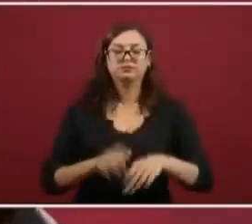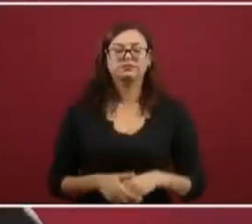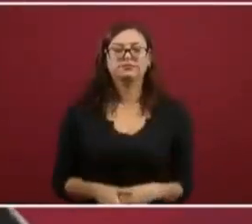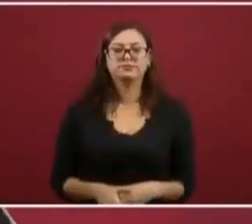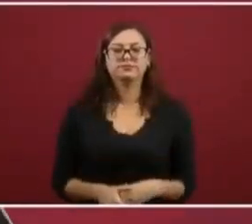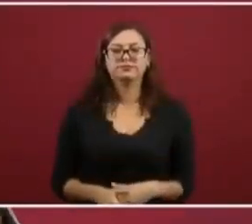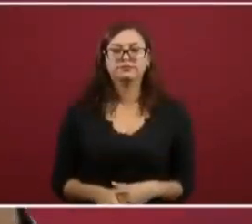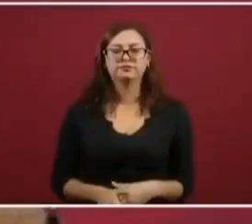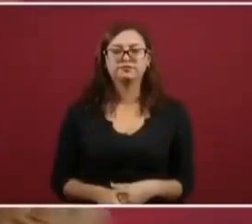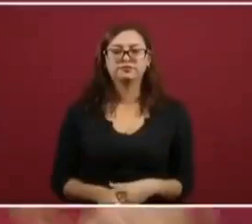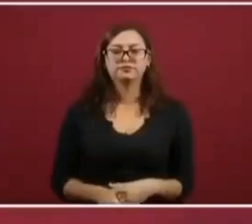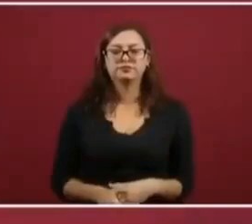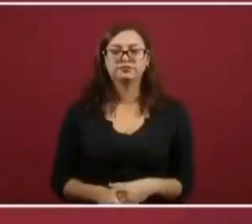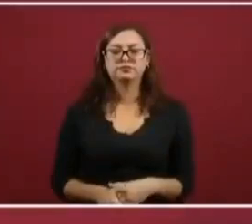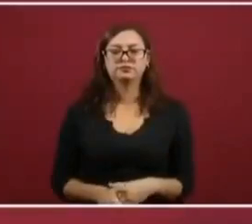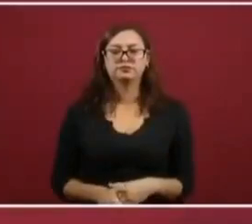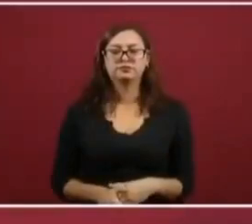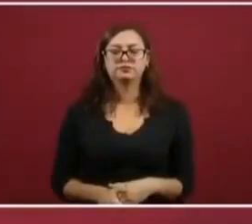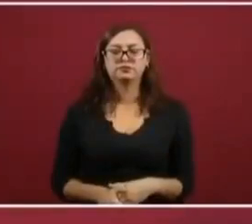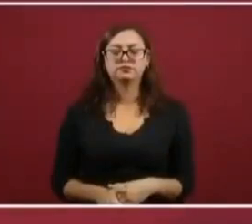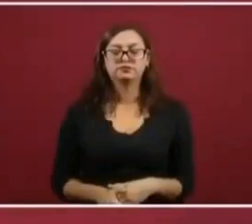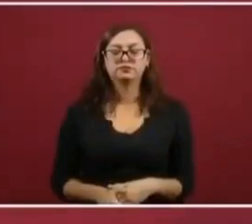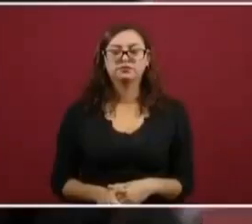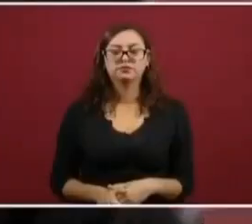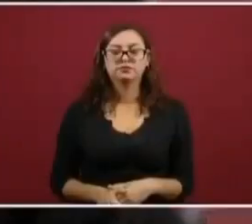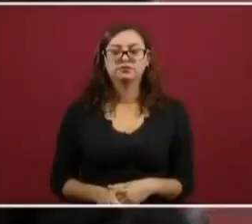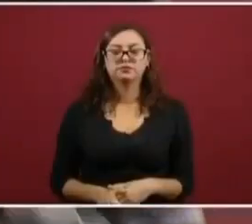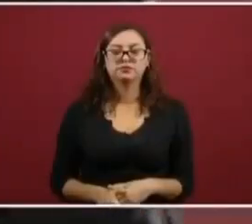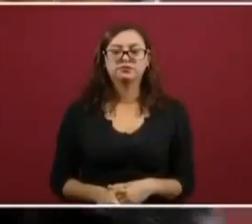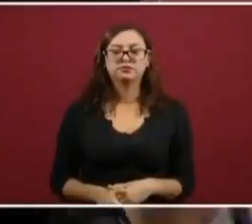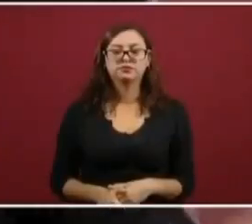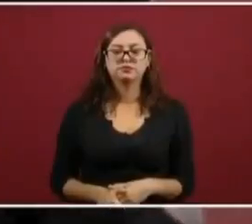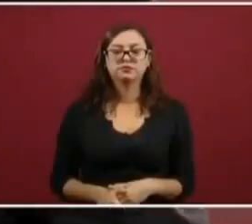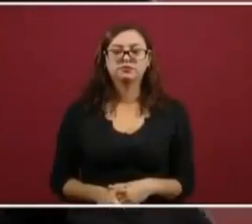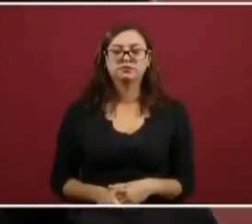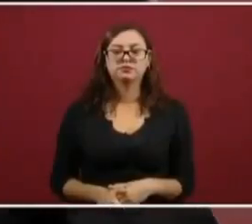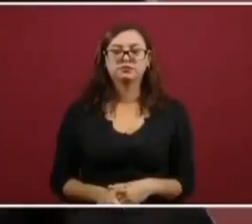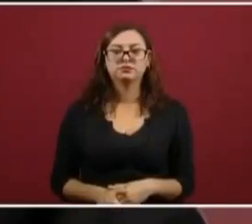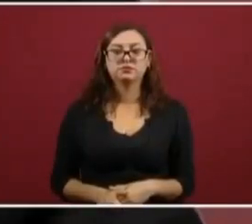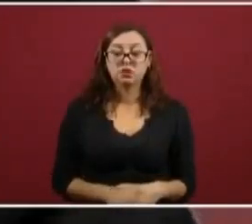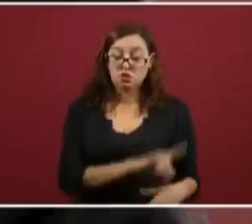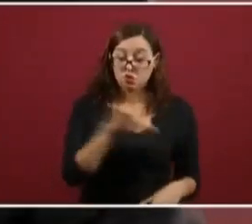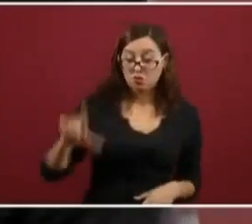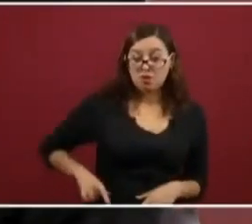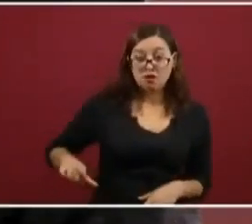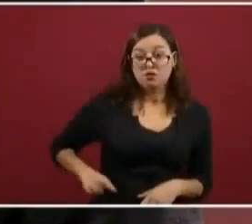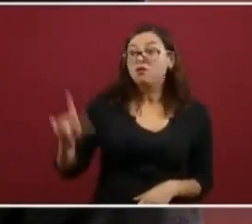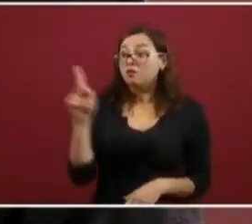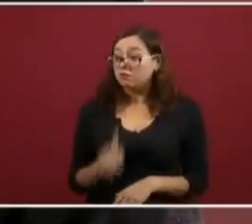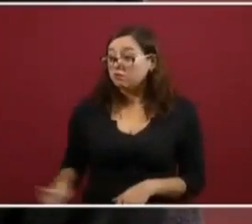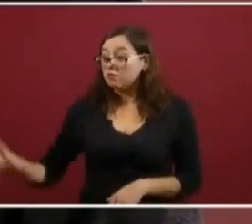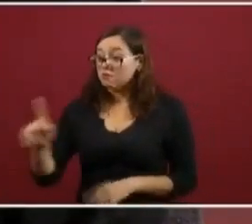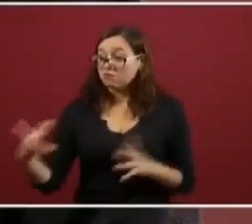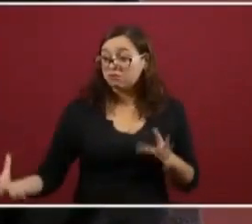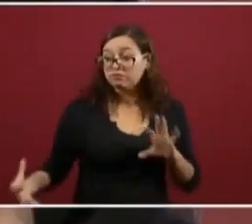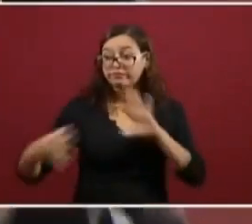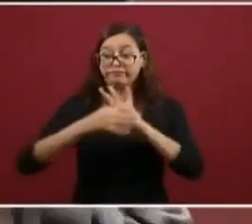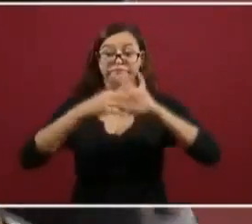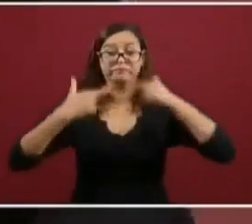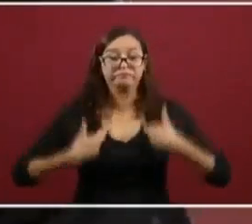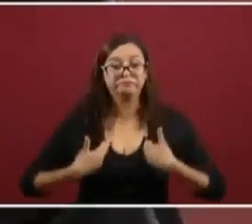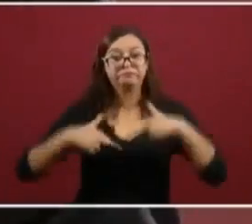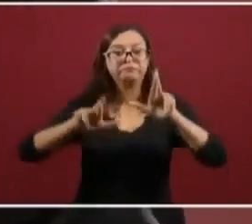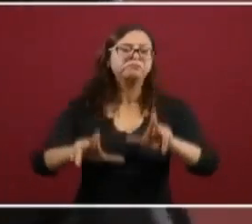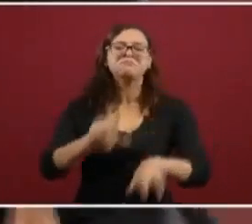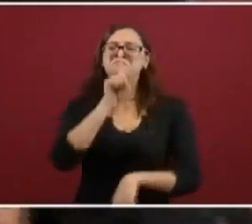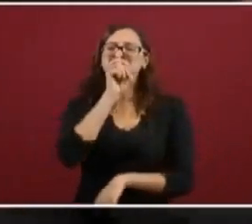importantísima el gobierno no representaba al pueblo era un